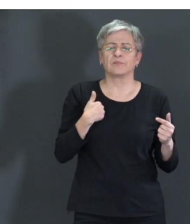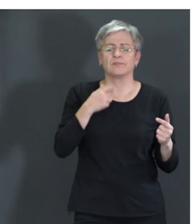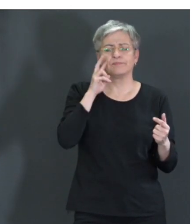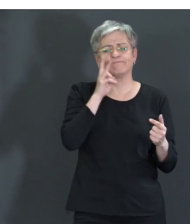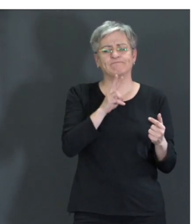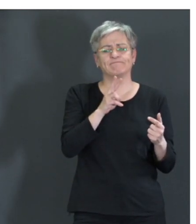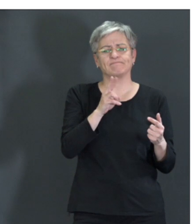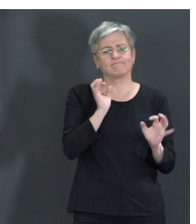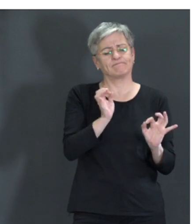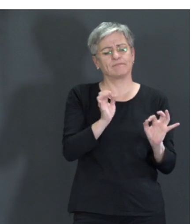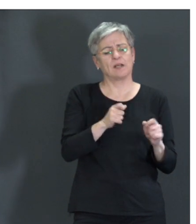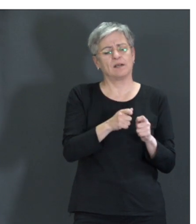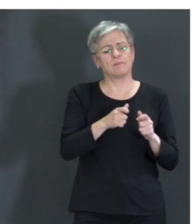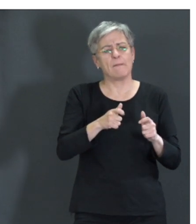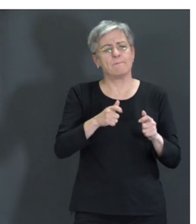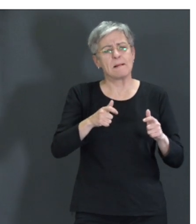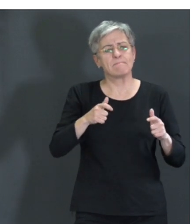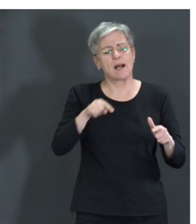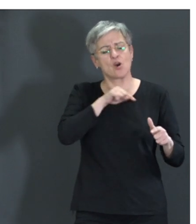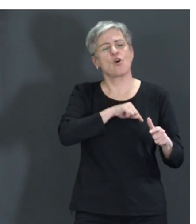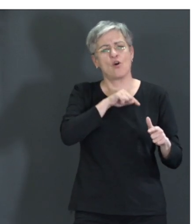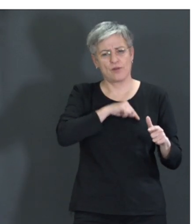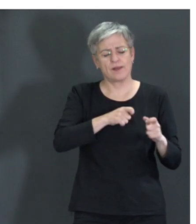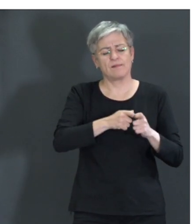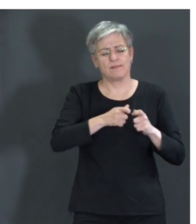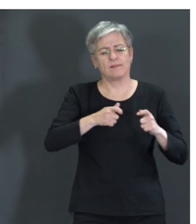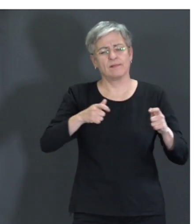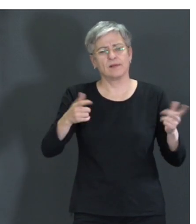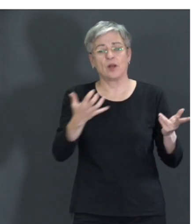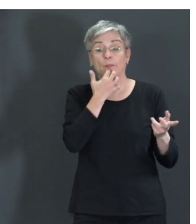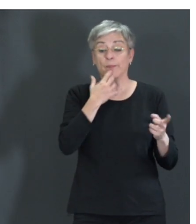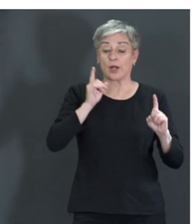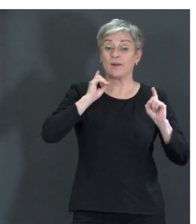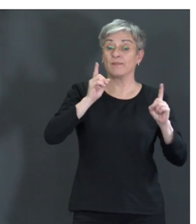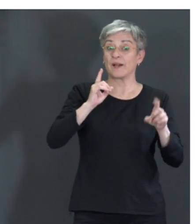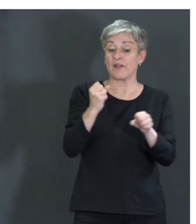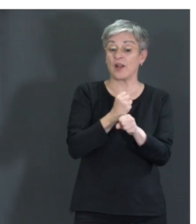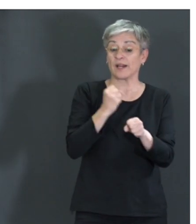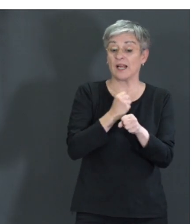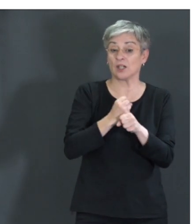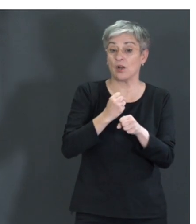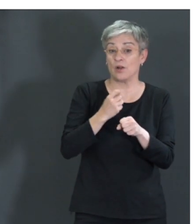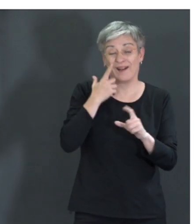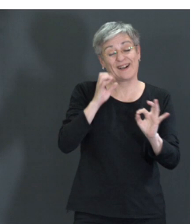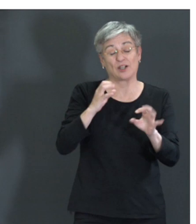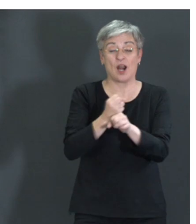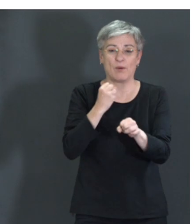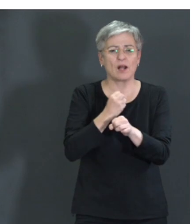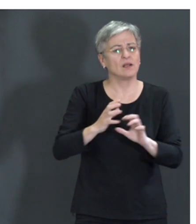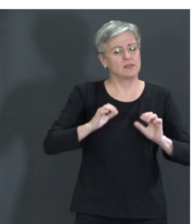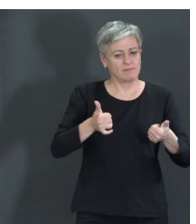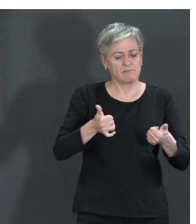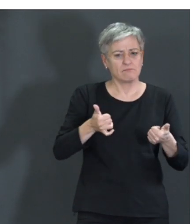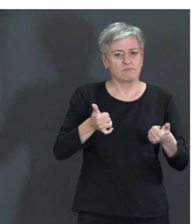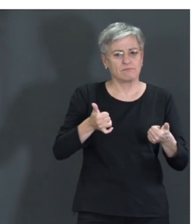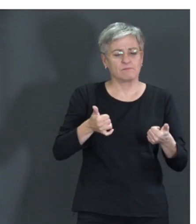más hay conciencia de ello y en gestiones como la de prevención de riesgos laborales es algo que se tiene cada vez más presente. Todo y